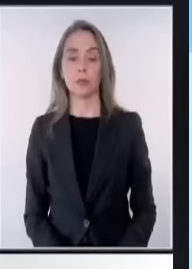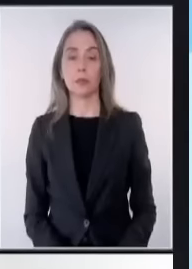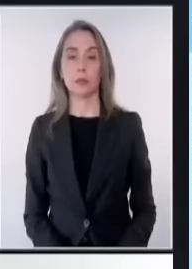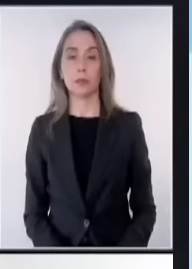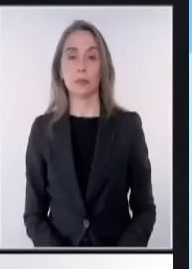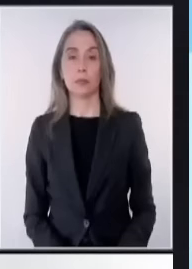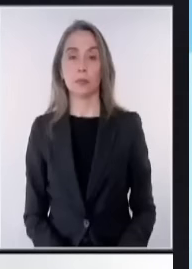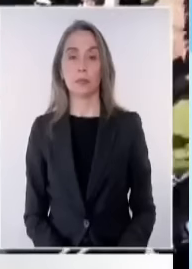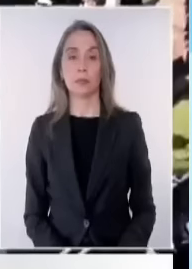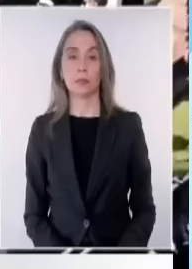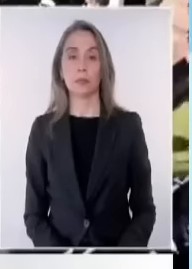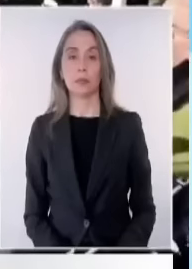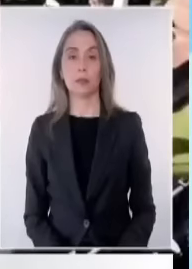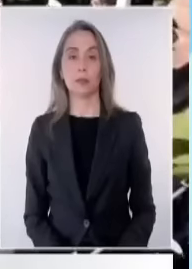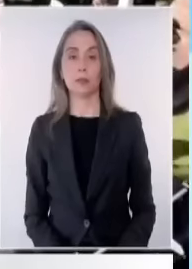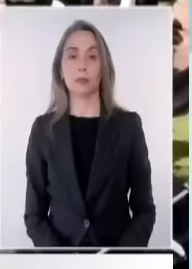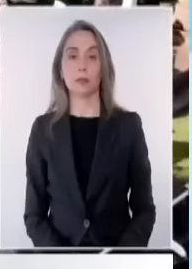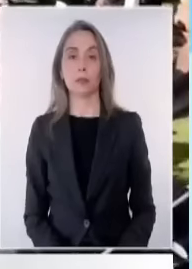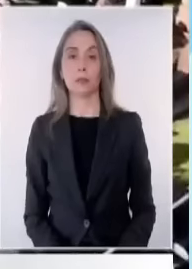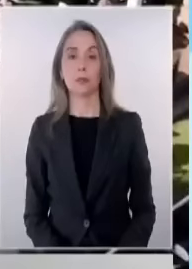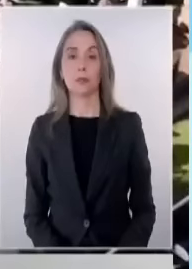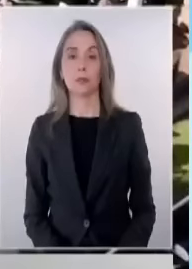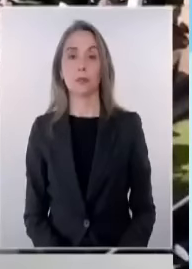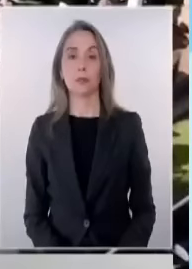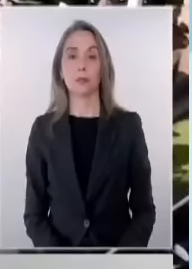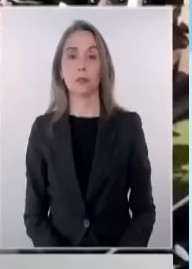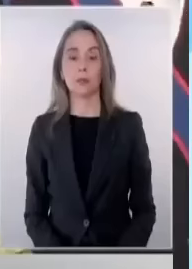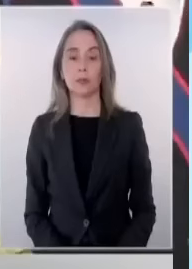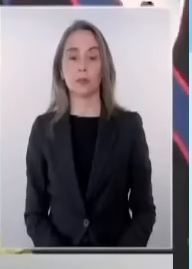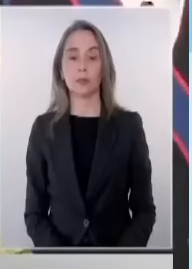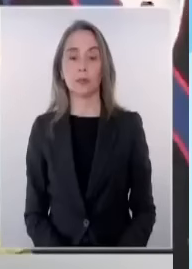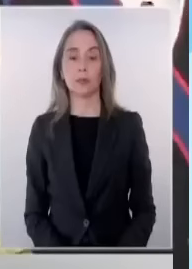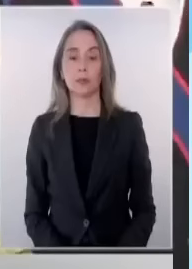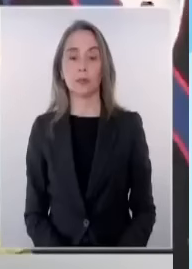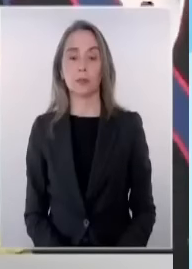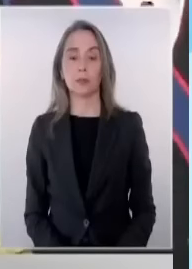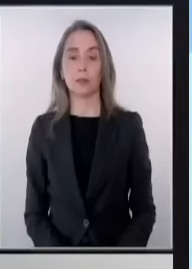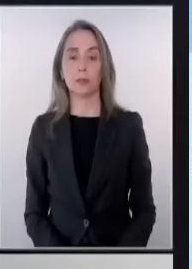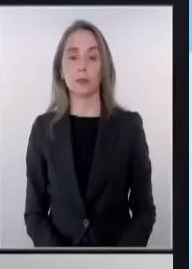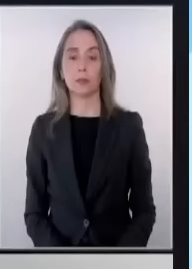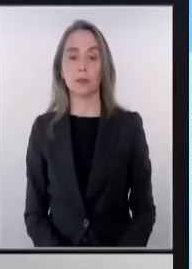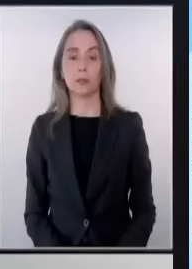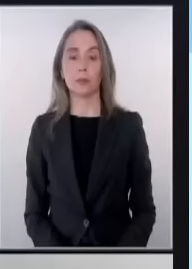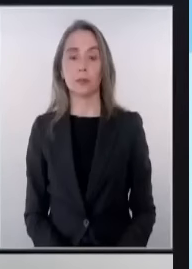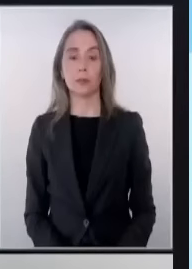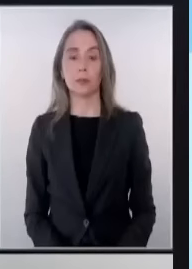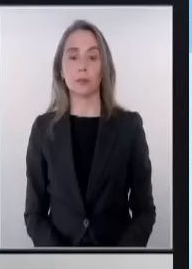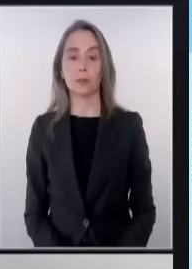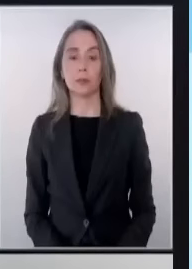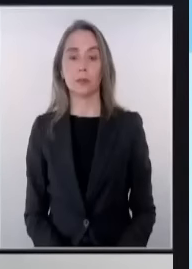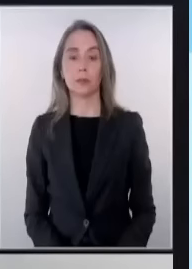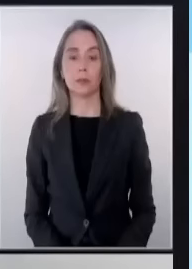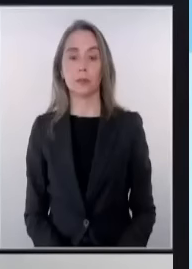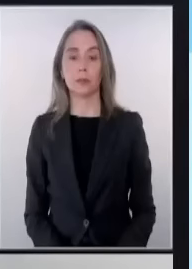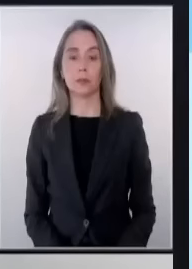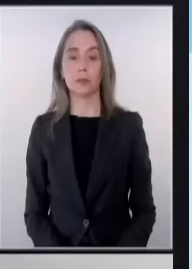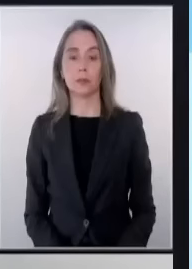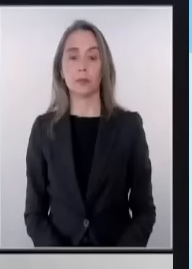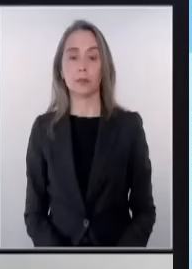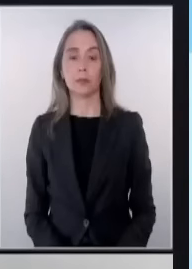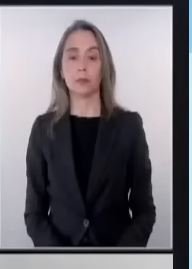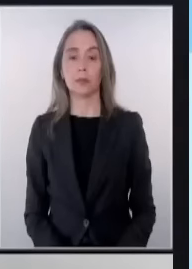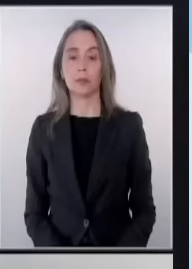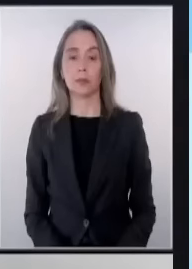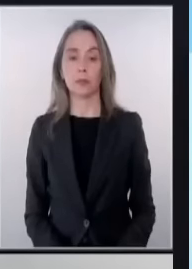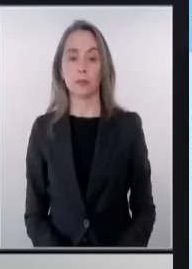21 de mayo de 1879. Ay, quería ver qué decía. Un segundito para atrás. A sus héroes